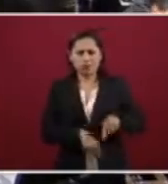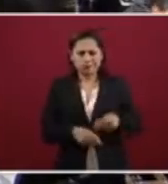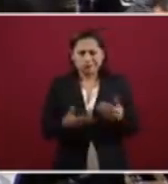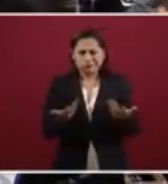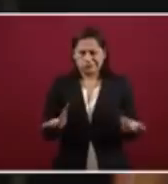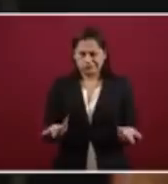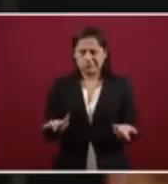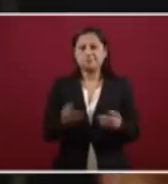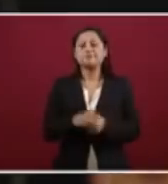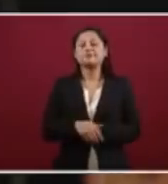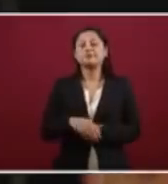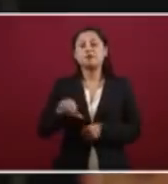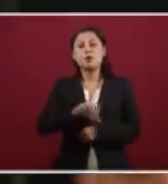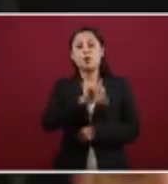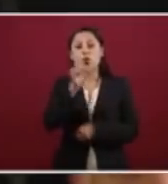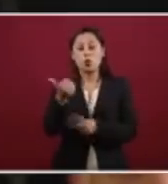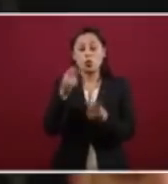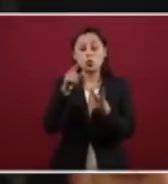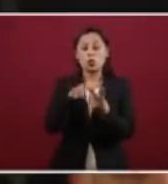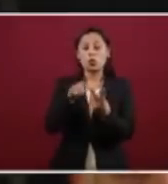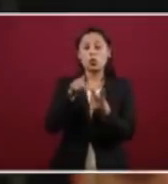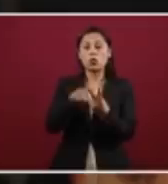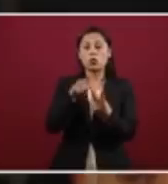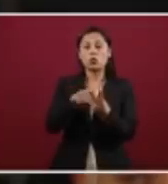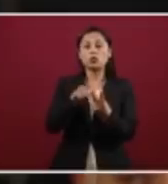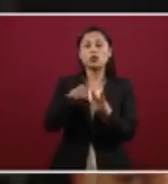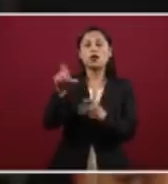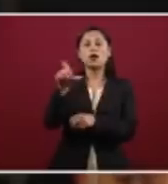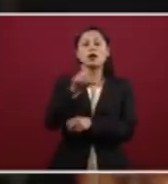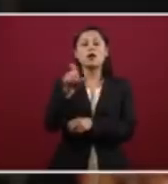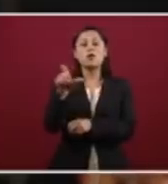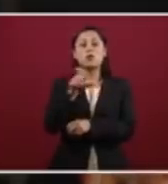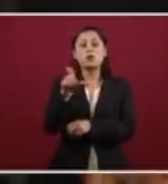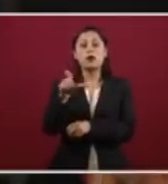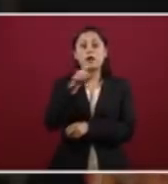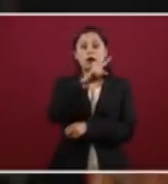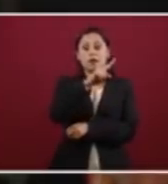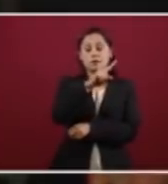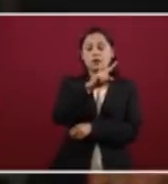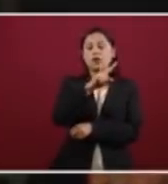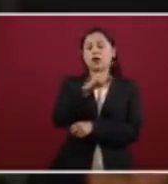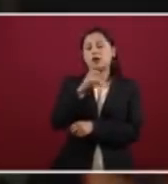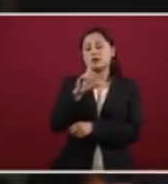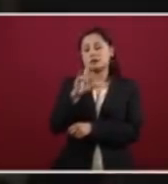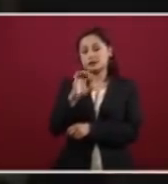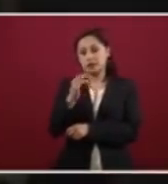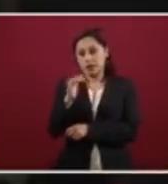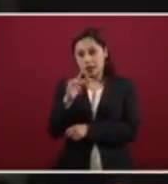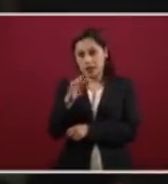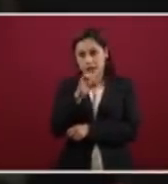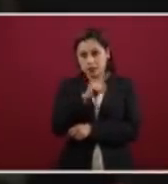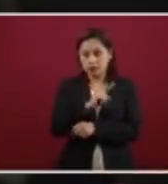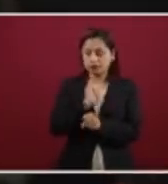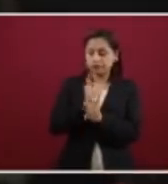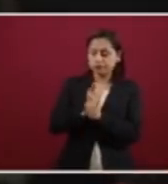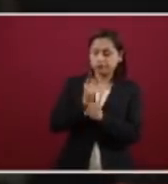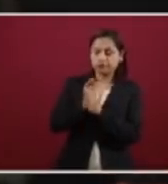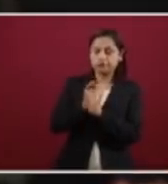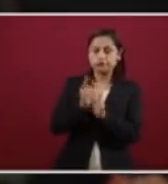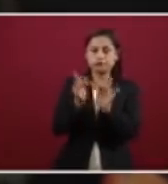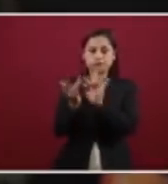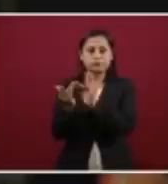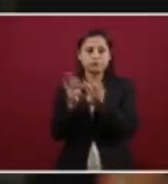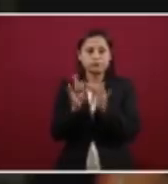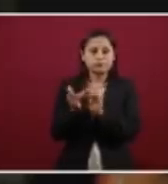estos mensajes, los chats que fueron interceptados desde Chicago y en los que también señalan a Gildardo Astudillo.